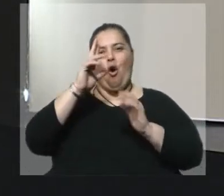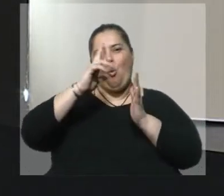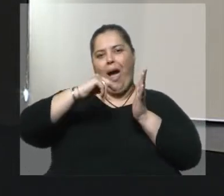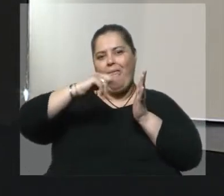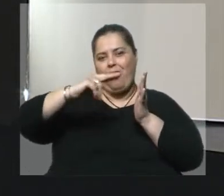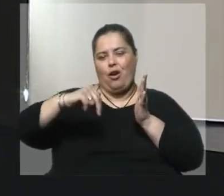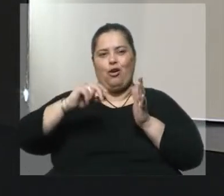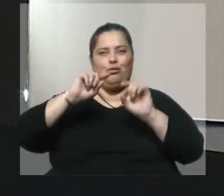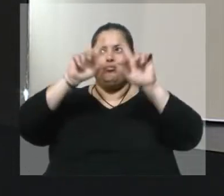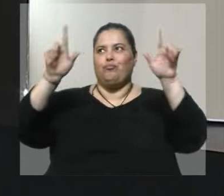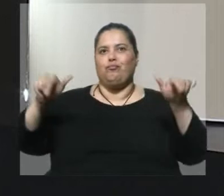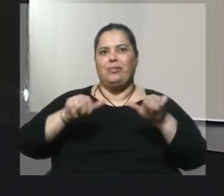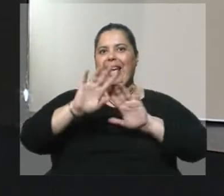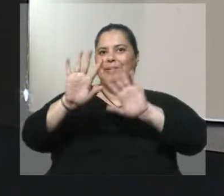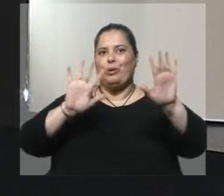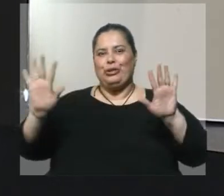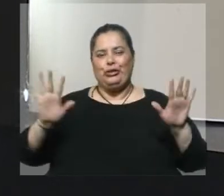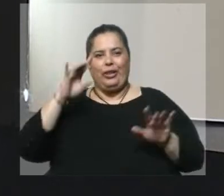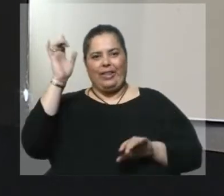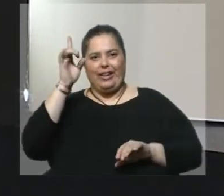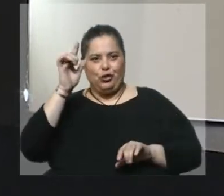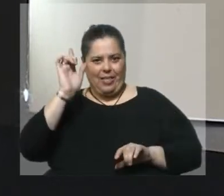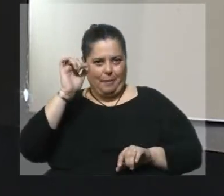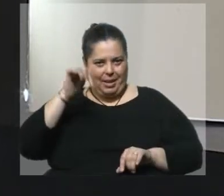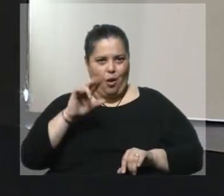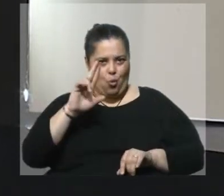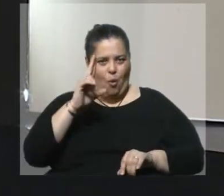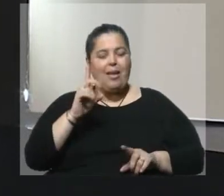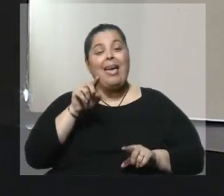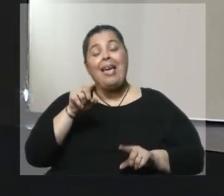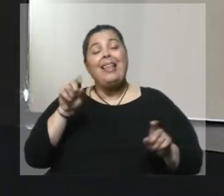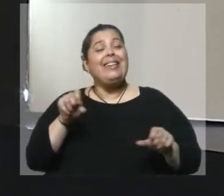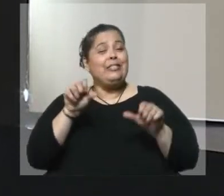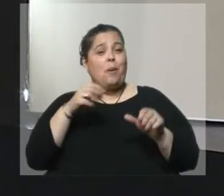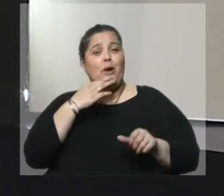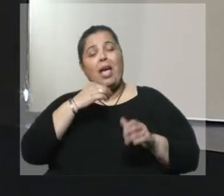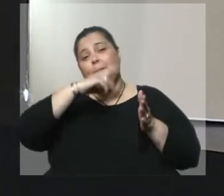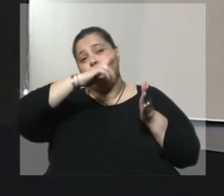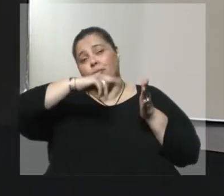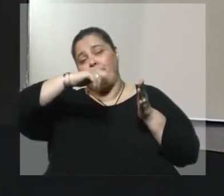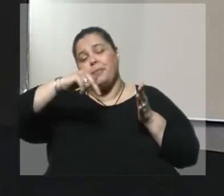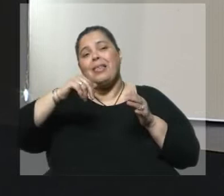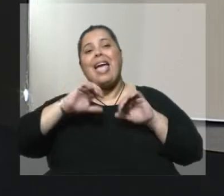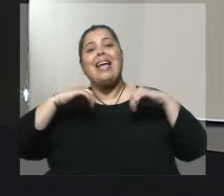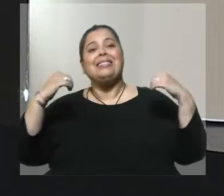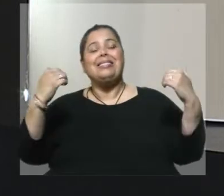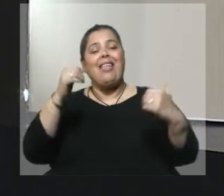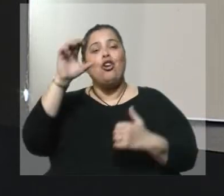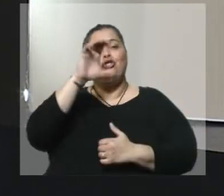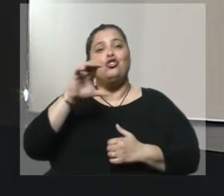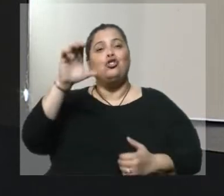internacional. Tiene cosas curiosas. Por ejemplo, pintó el Estadio Luis Trócoli en el